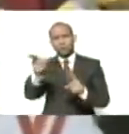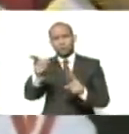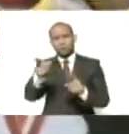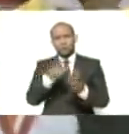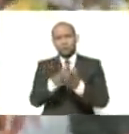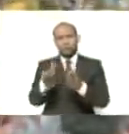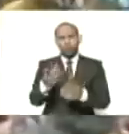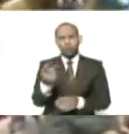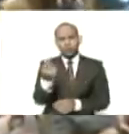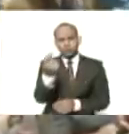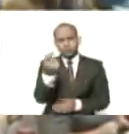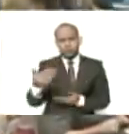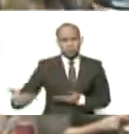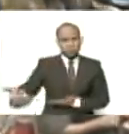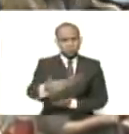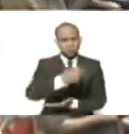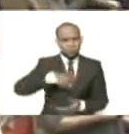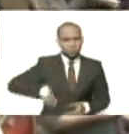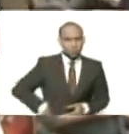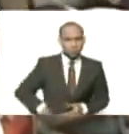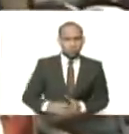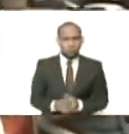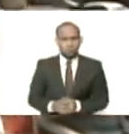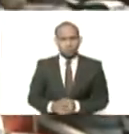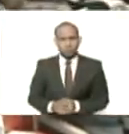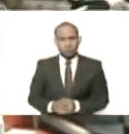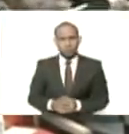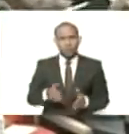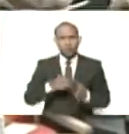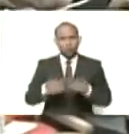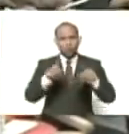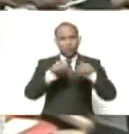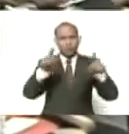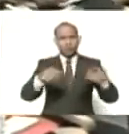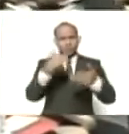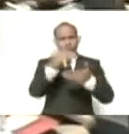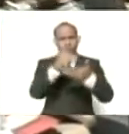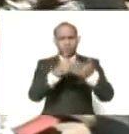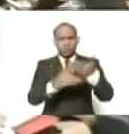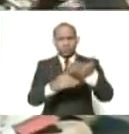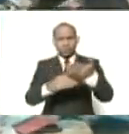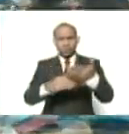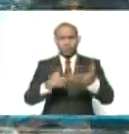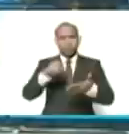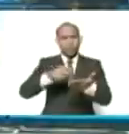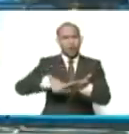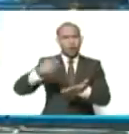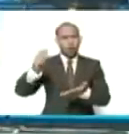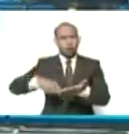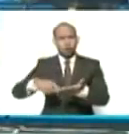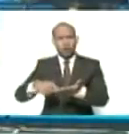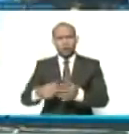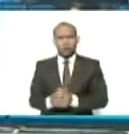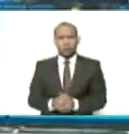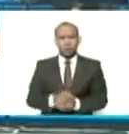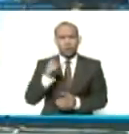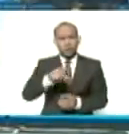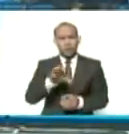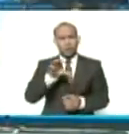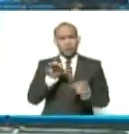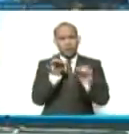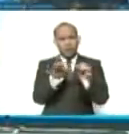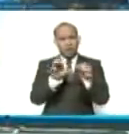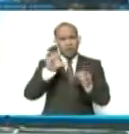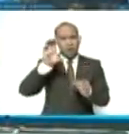través del salario, a través de las tablas salariales, a través de los contratos colectivos y a través del carné de la